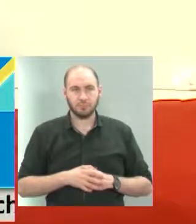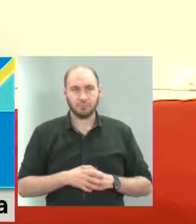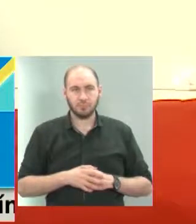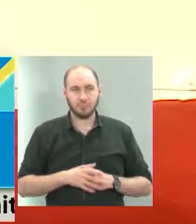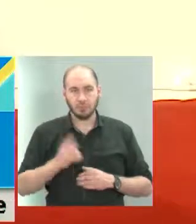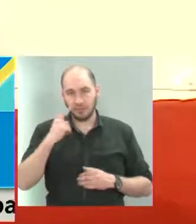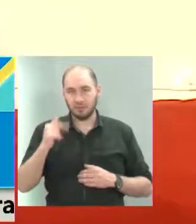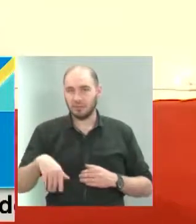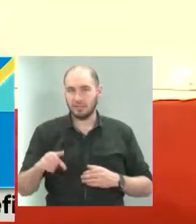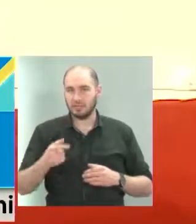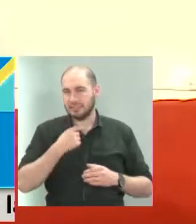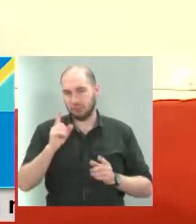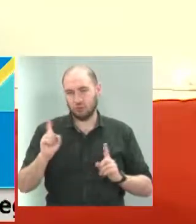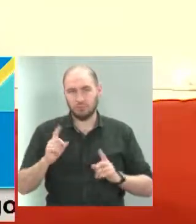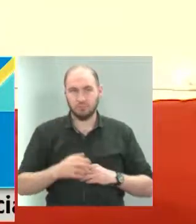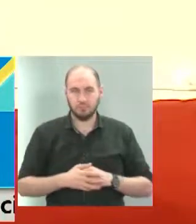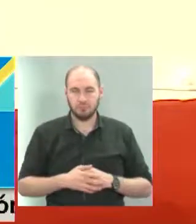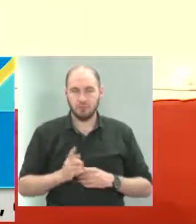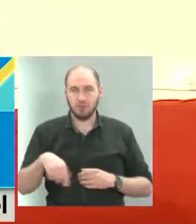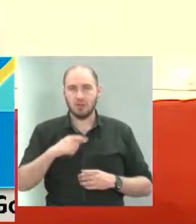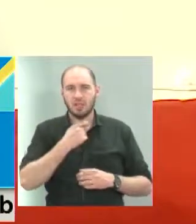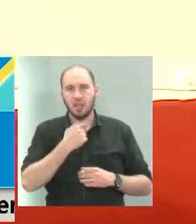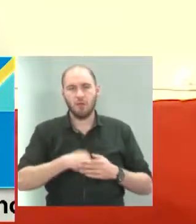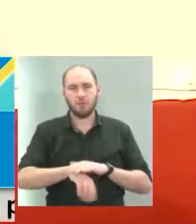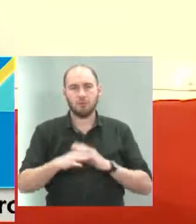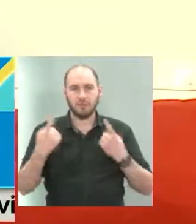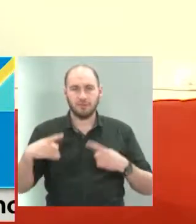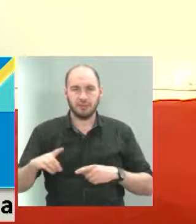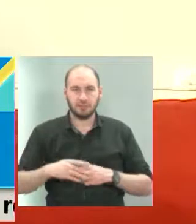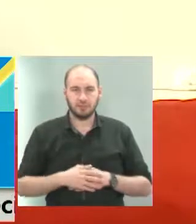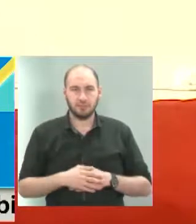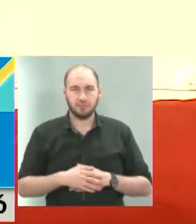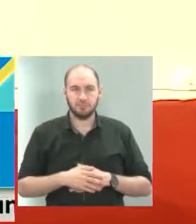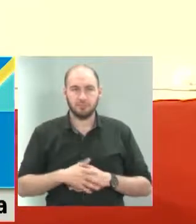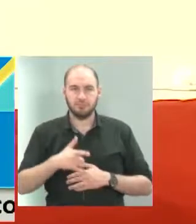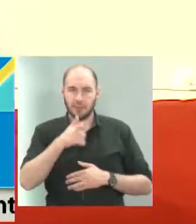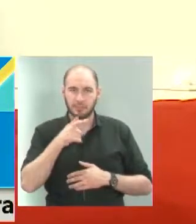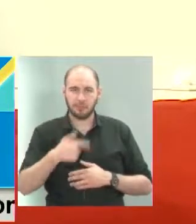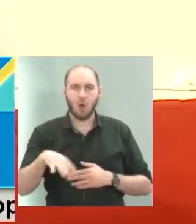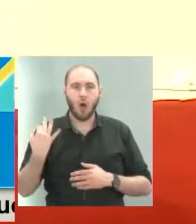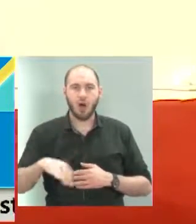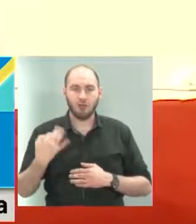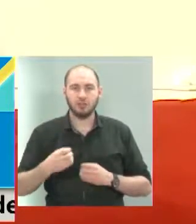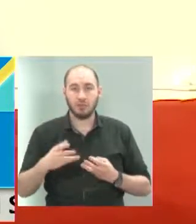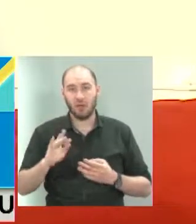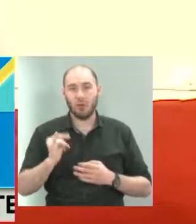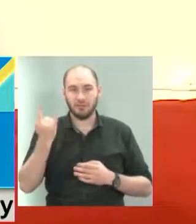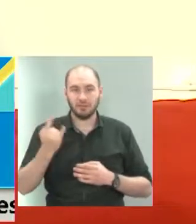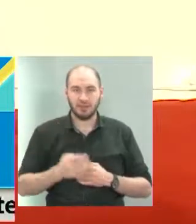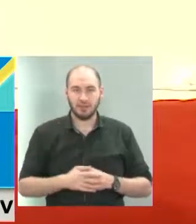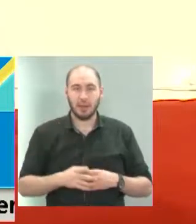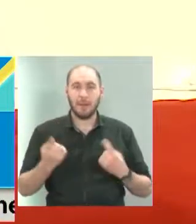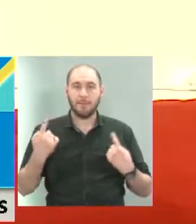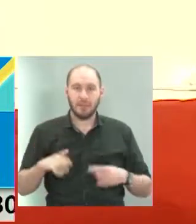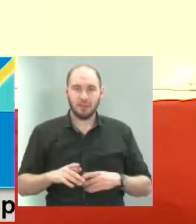Invitarlo a decirle, mira, no es lo que queremos. Queremos un fútbol diferente, me parece que tenemos la obligación, porque es la universidad, pero